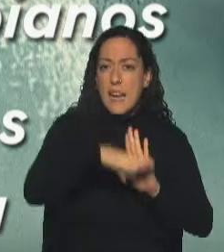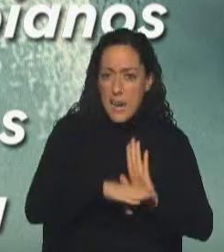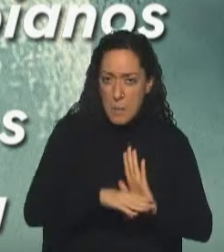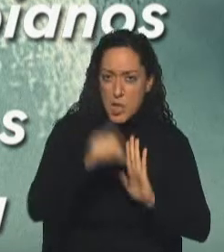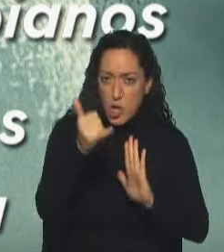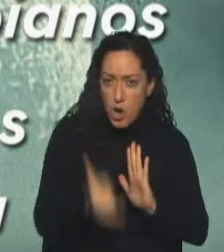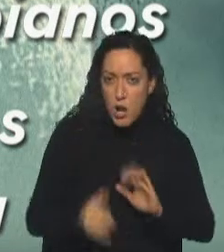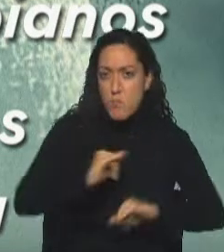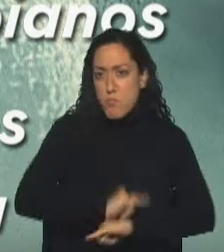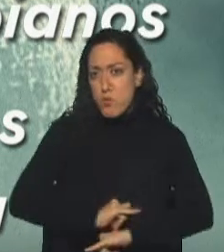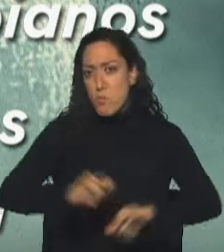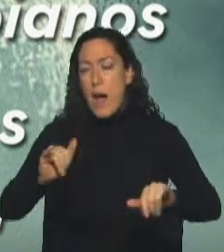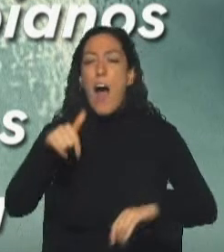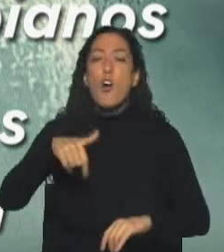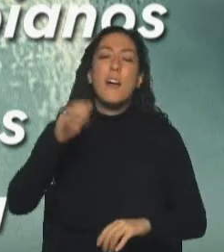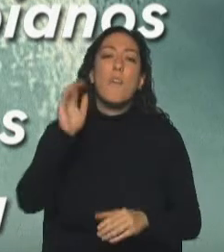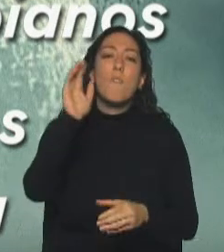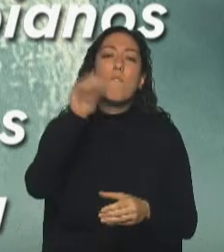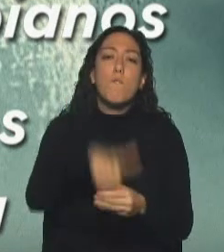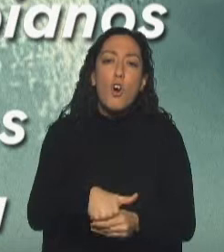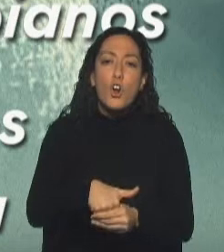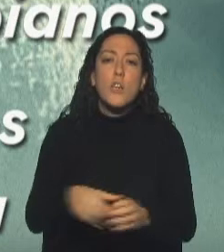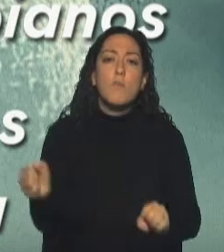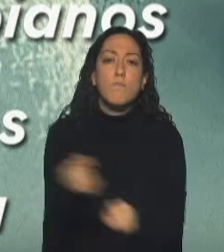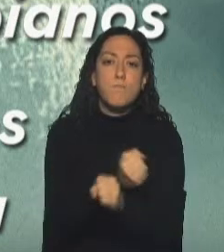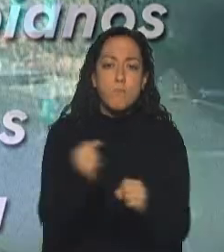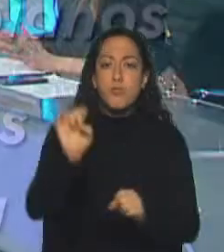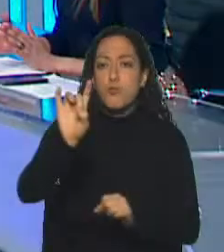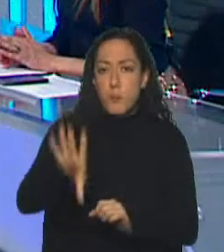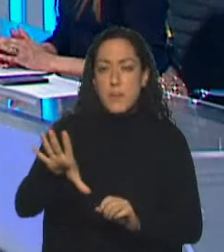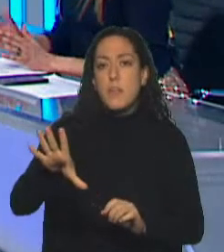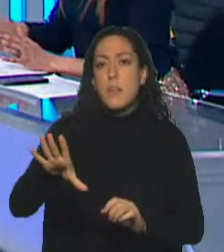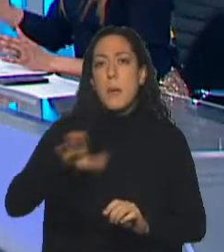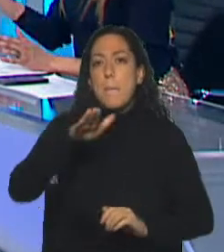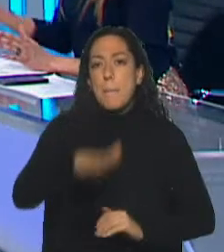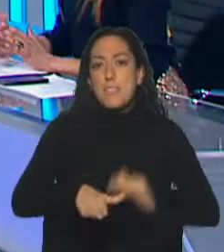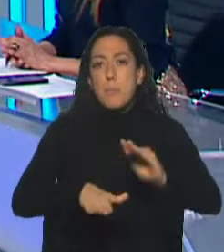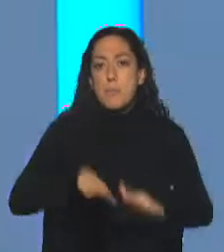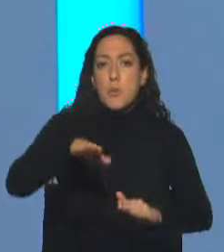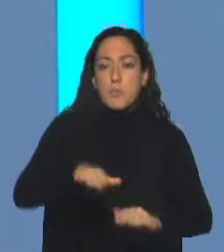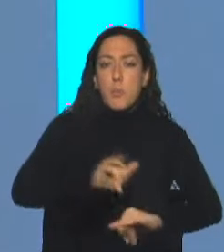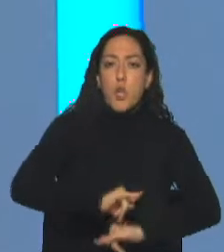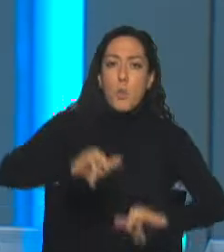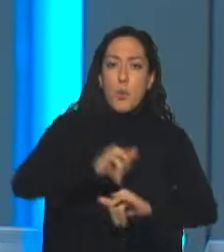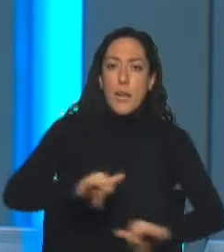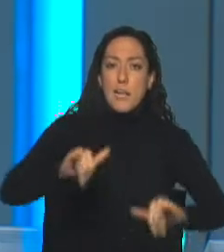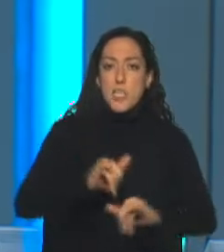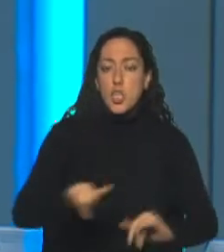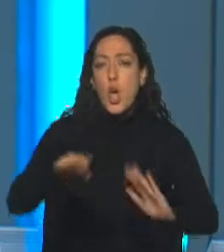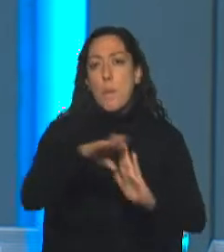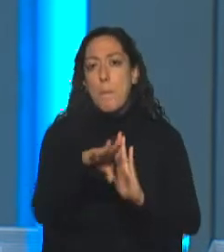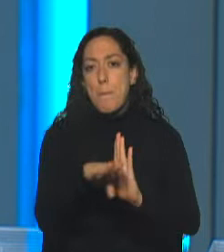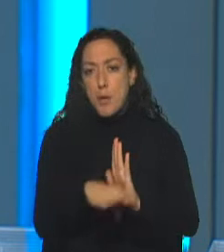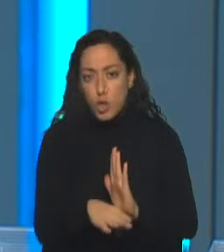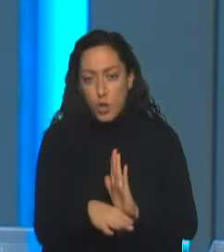fue fue votada extensionada pero hago falta los demás pasos la promulgación ya no